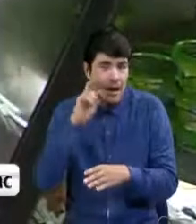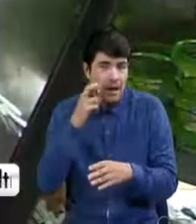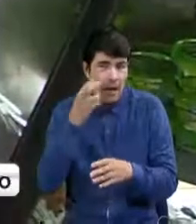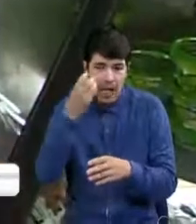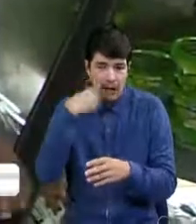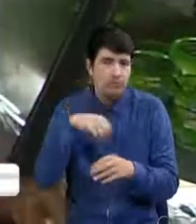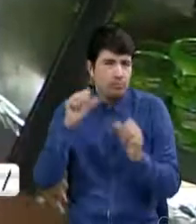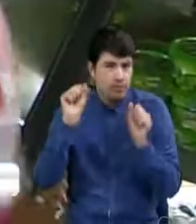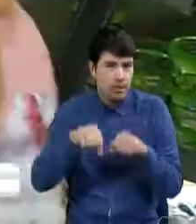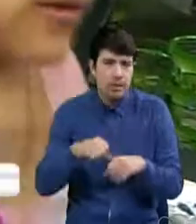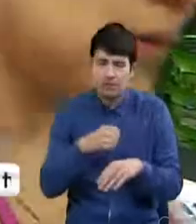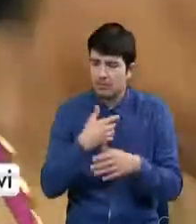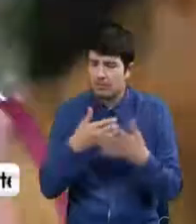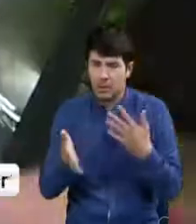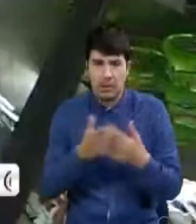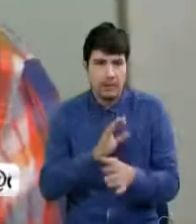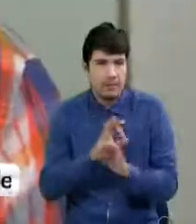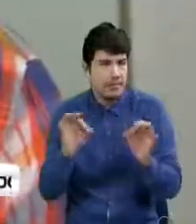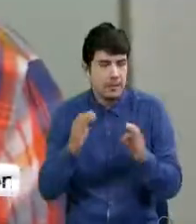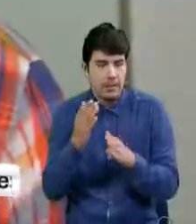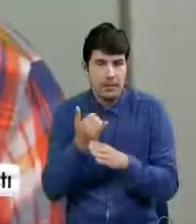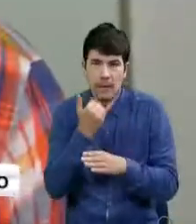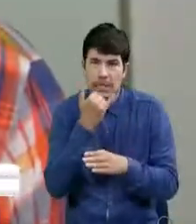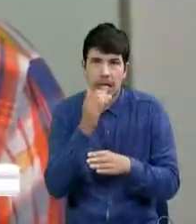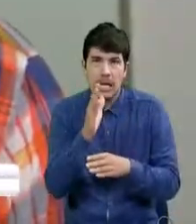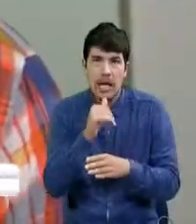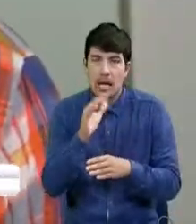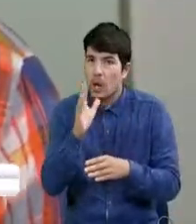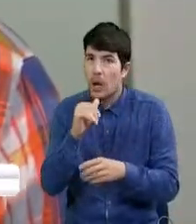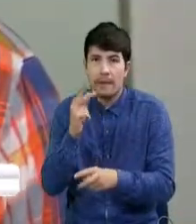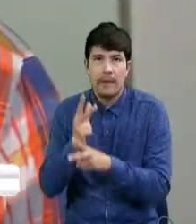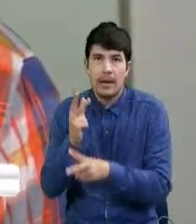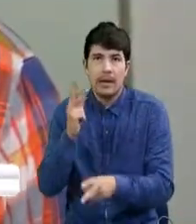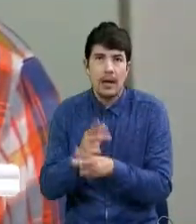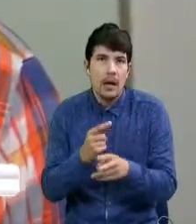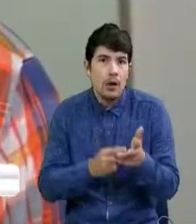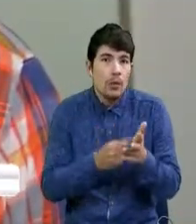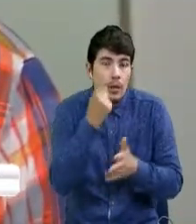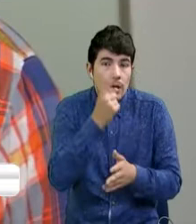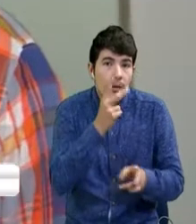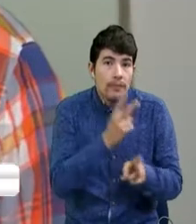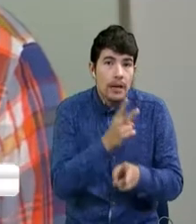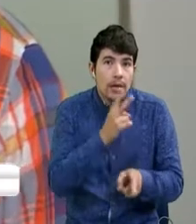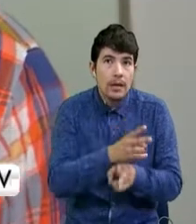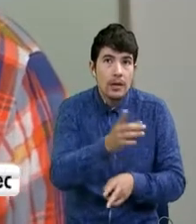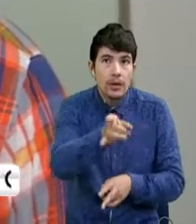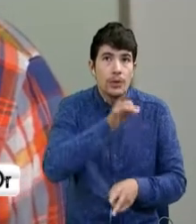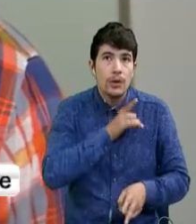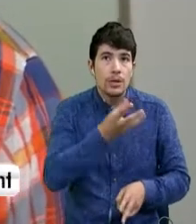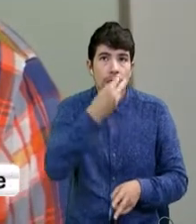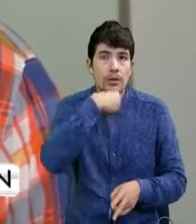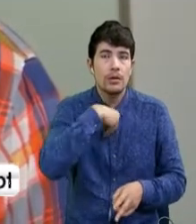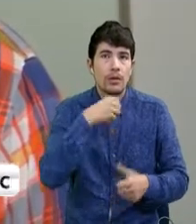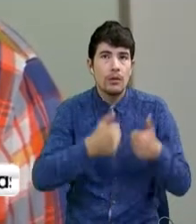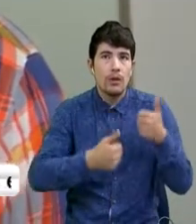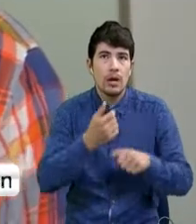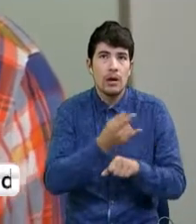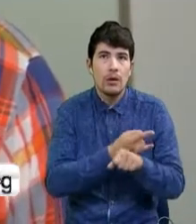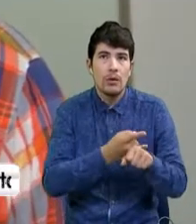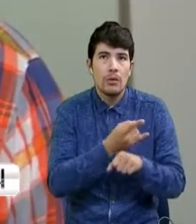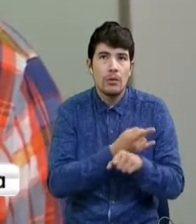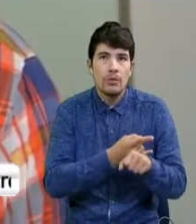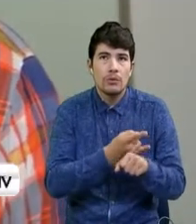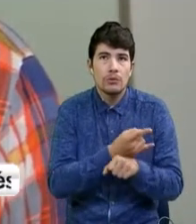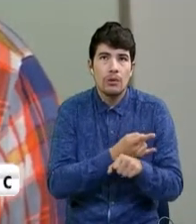aftosa. Que no hay peligro. El único riesgo de contagio podría ser por el consumo de leche